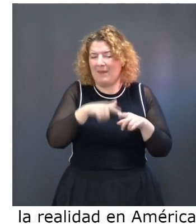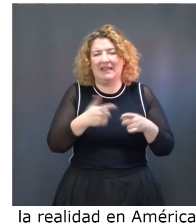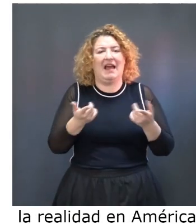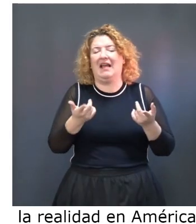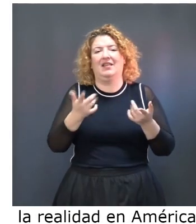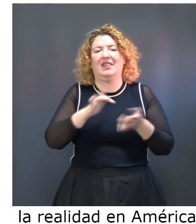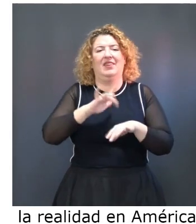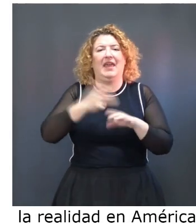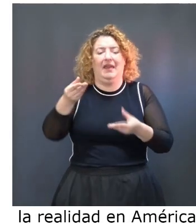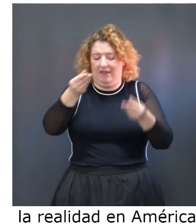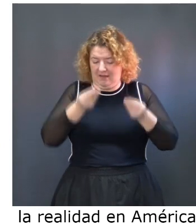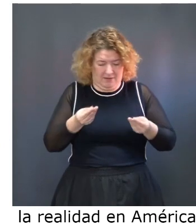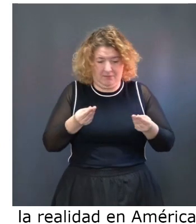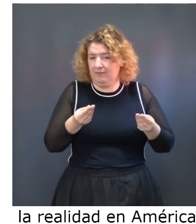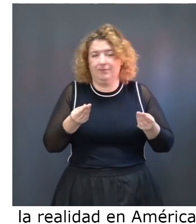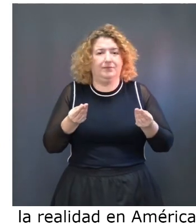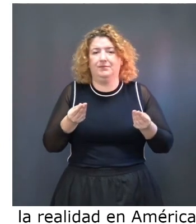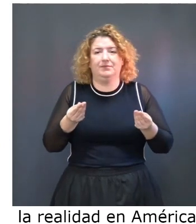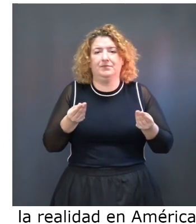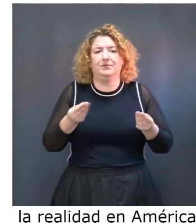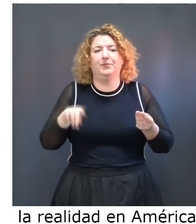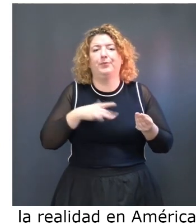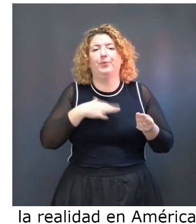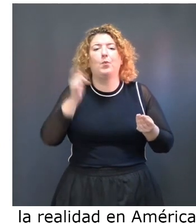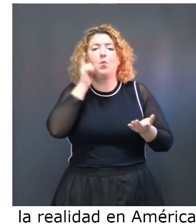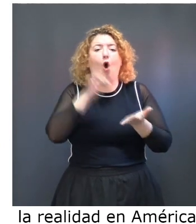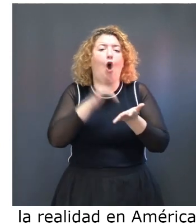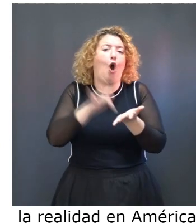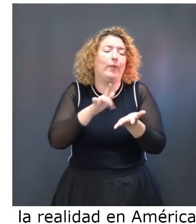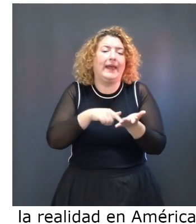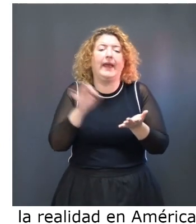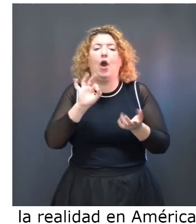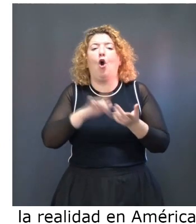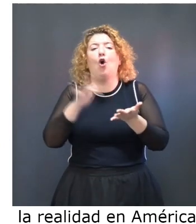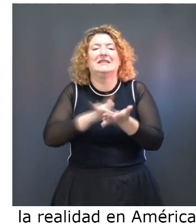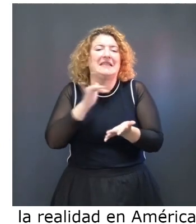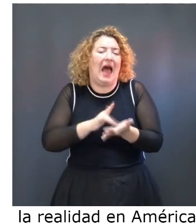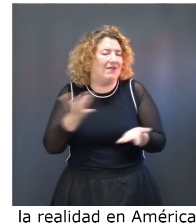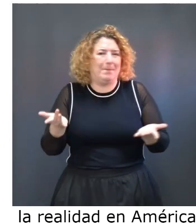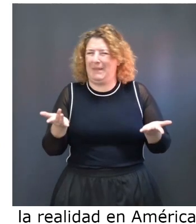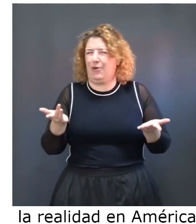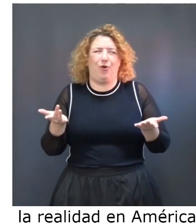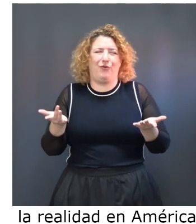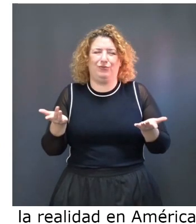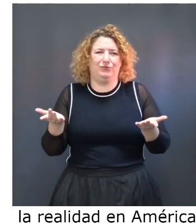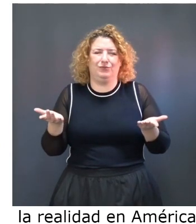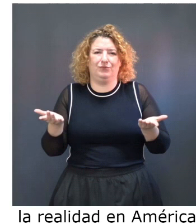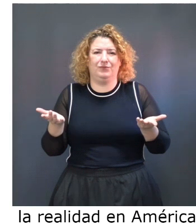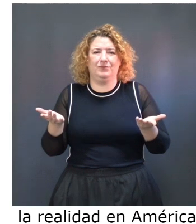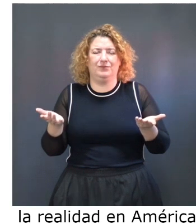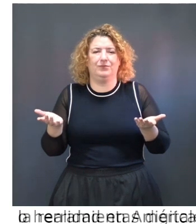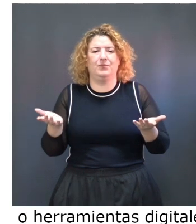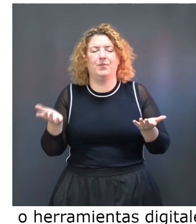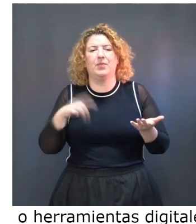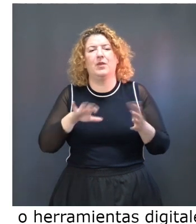digitales que te llegan pues en muchos casos son teléfonos o tablets, pero no hay, digamos, una red